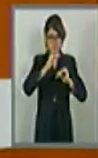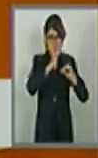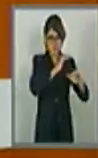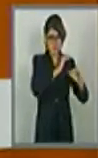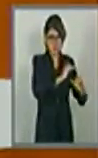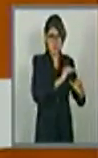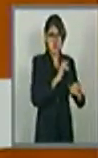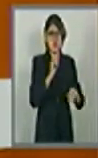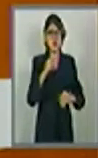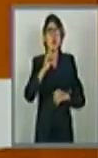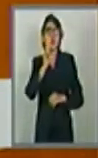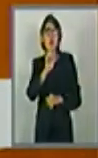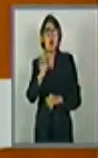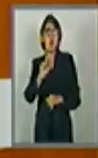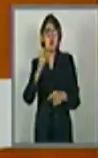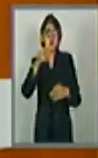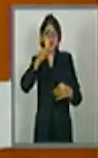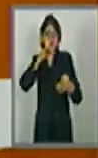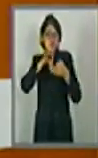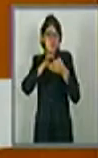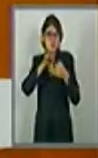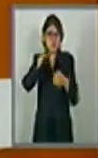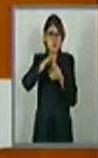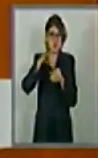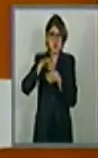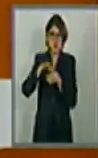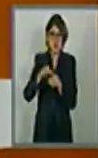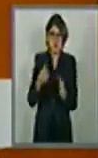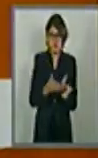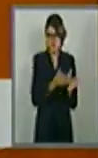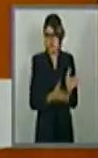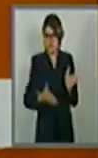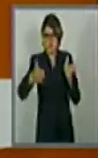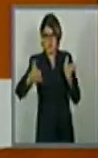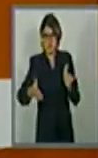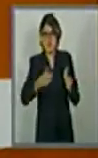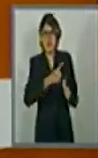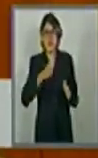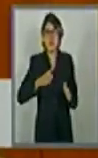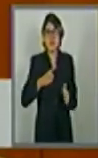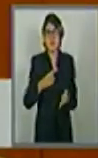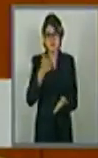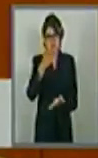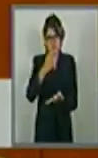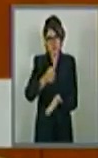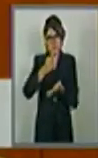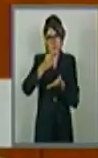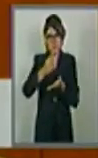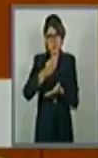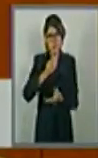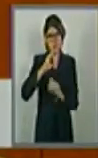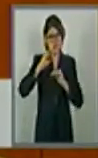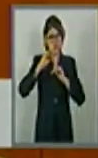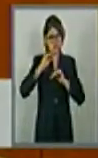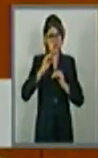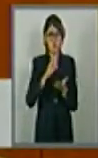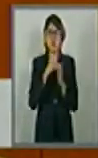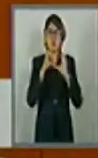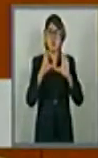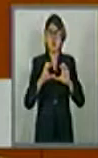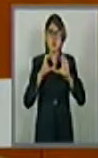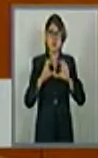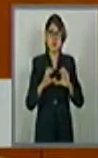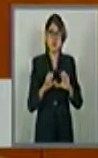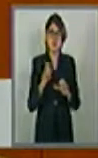electorales para evitar este ambiente de violencia política violencia política que el